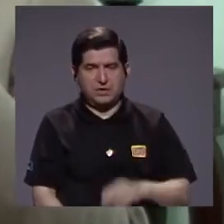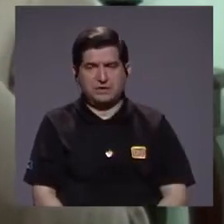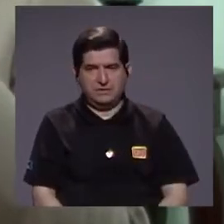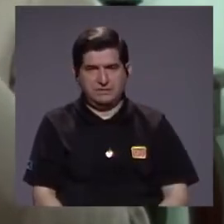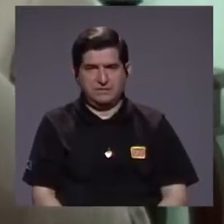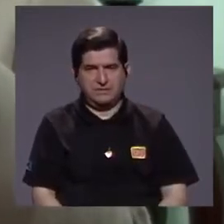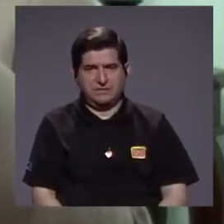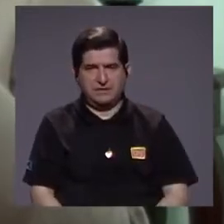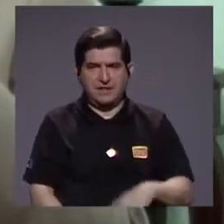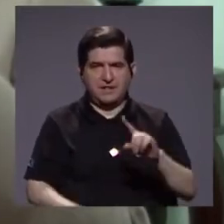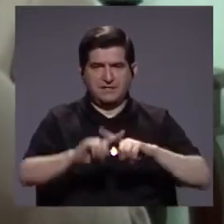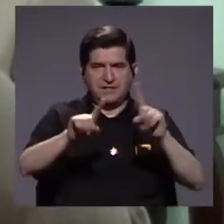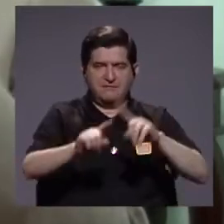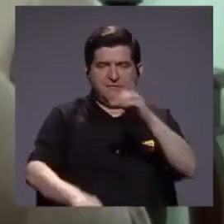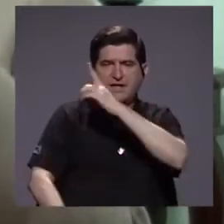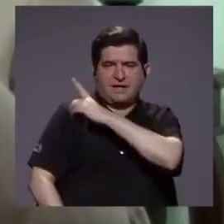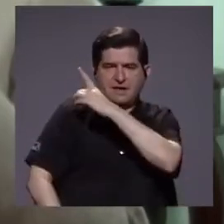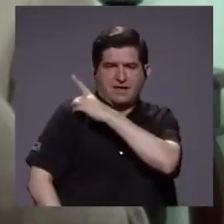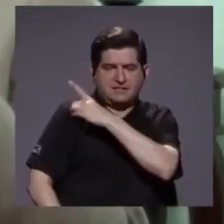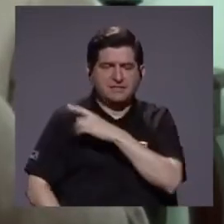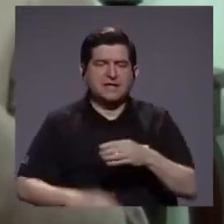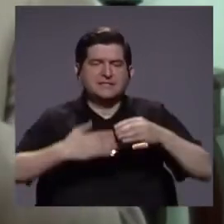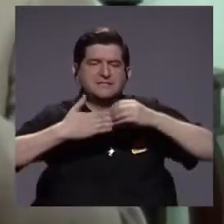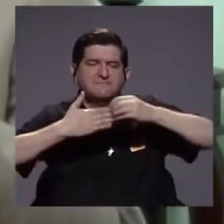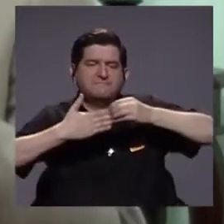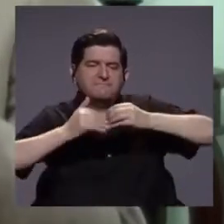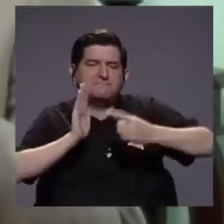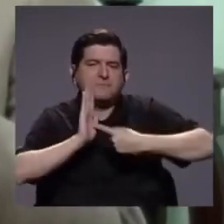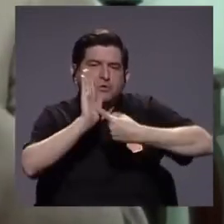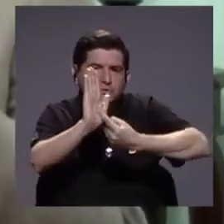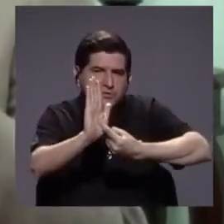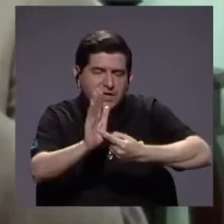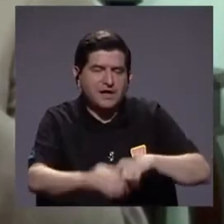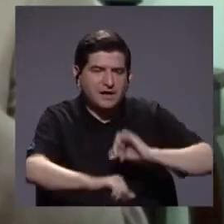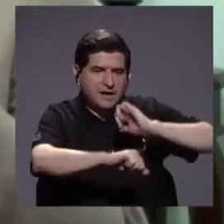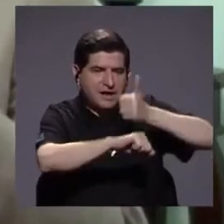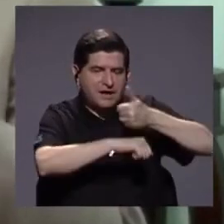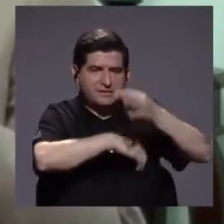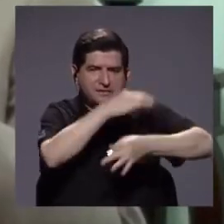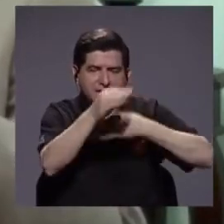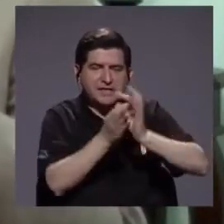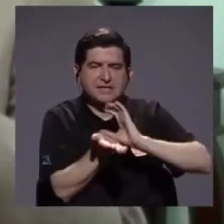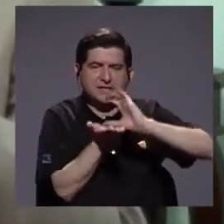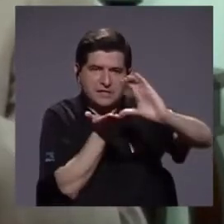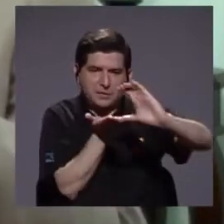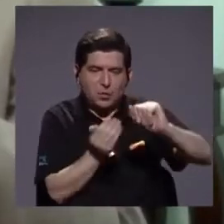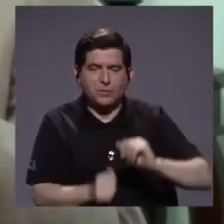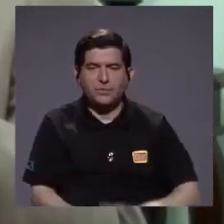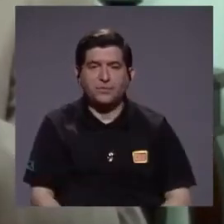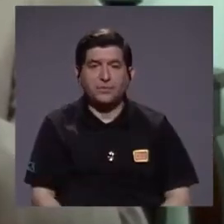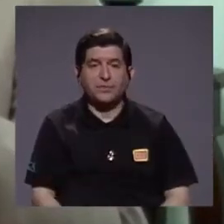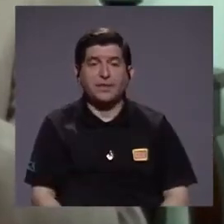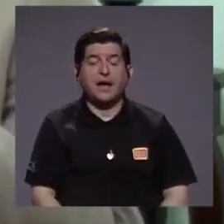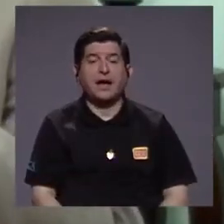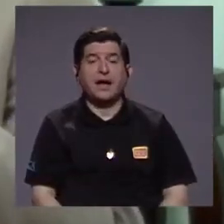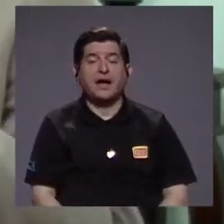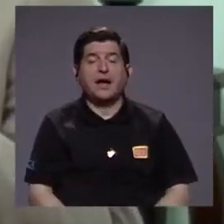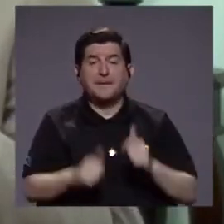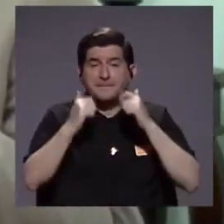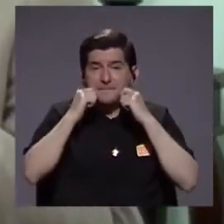los directores y directoras sean flexibles en asignar ese tipo de cursos. Ahora, la